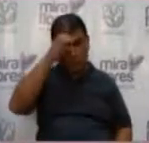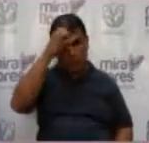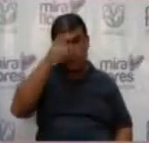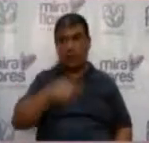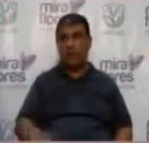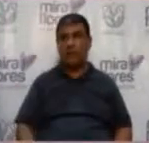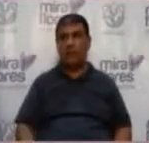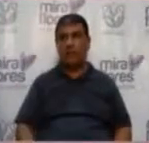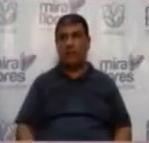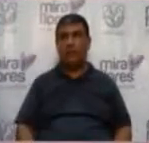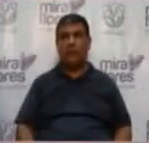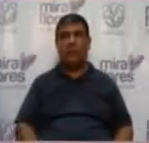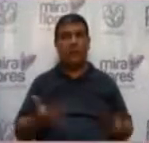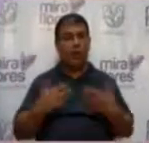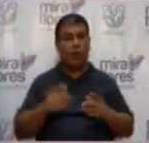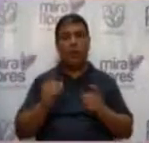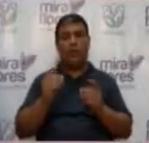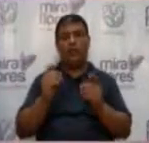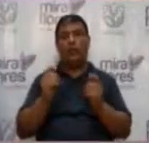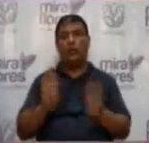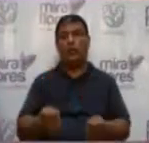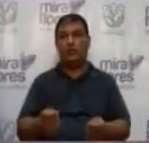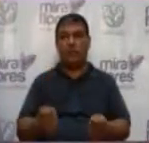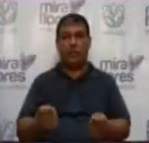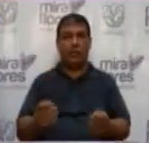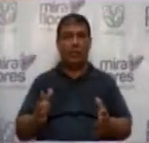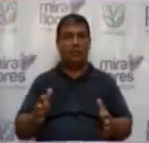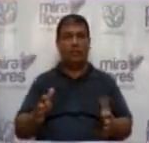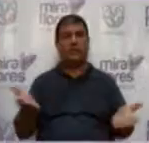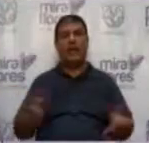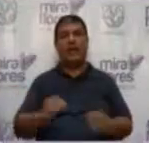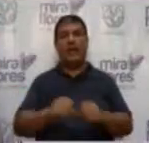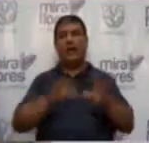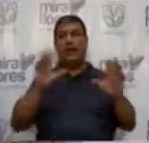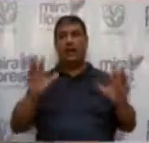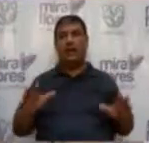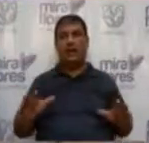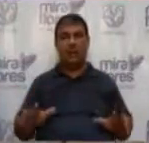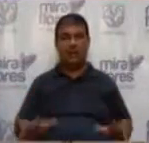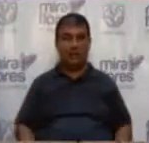regidor. No hay una donación de por medio, y eso hay que aclararlo.